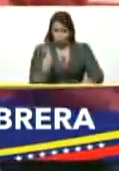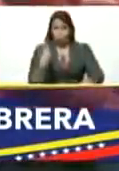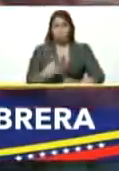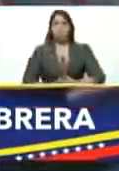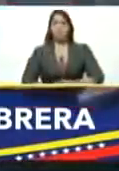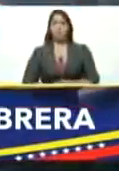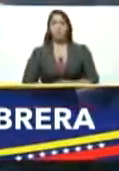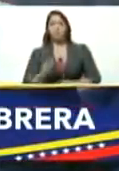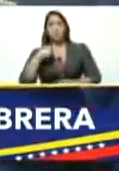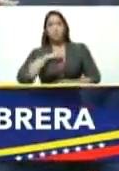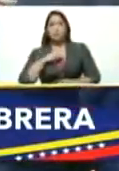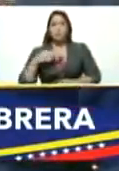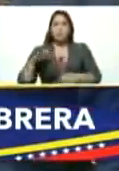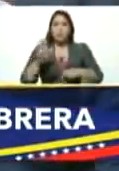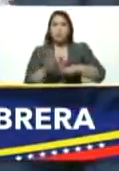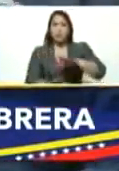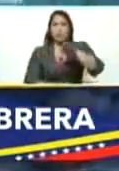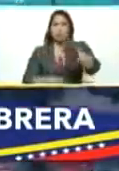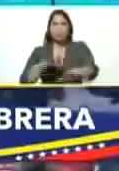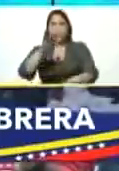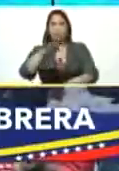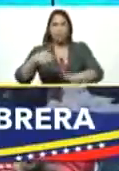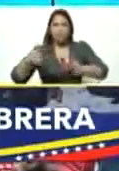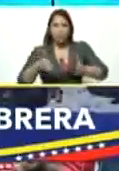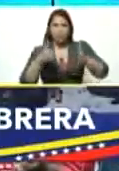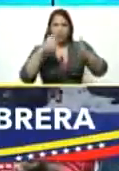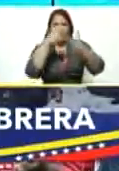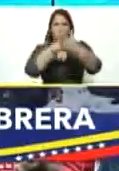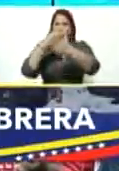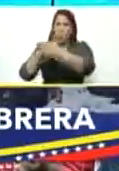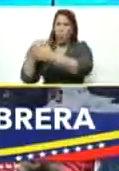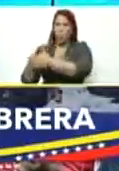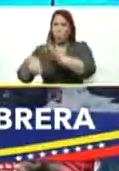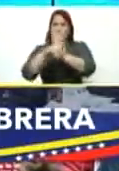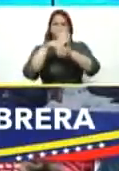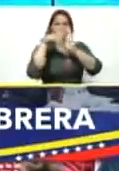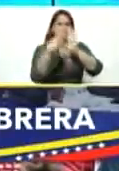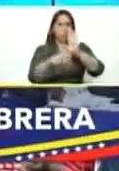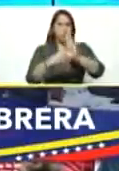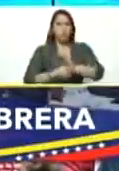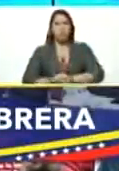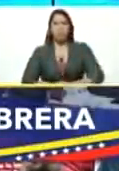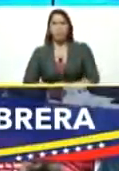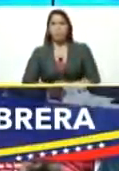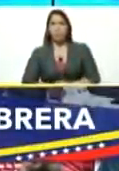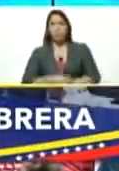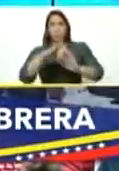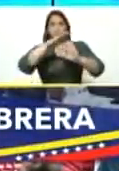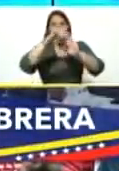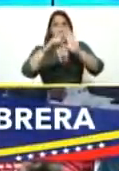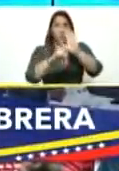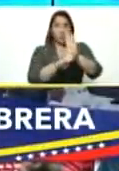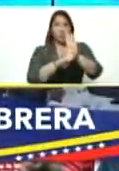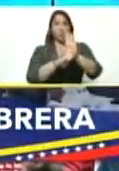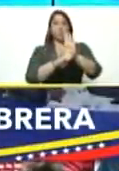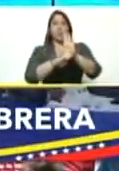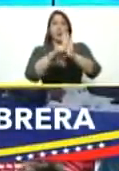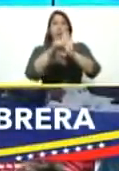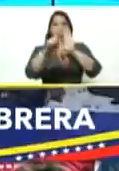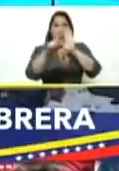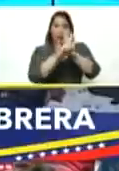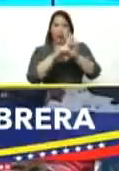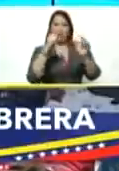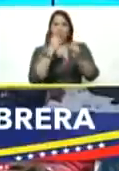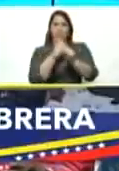transitamos los caminos de la lucha por los derechos constitucionales y legales de la clase obrera